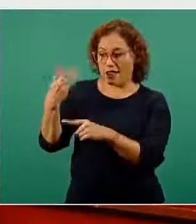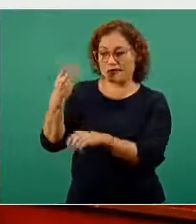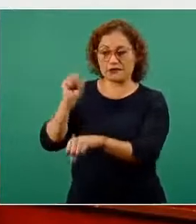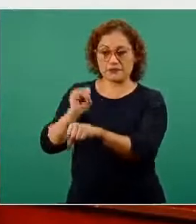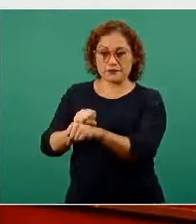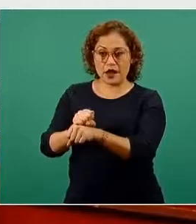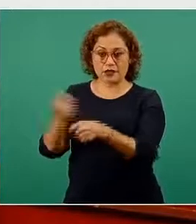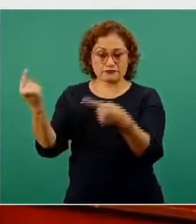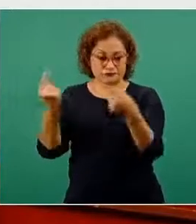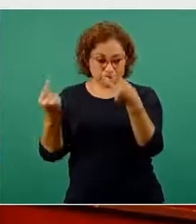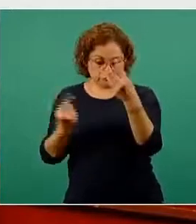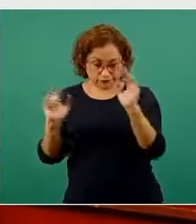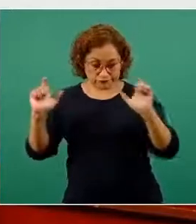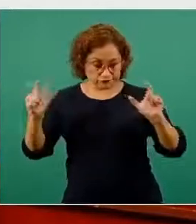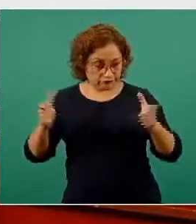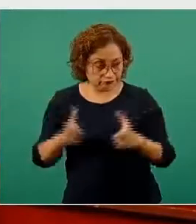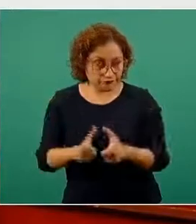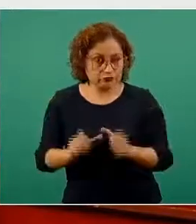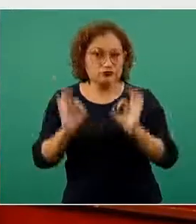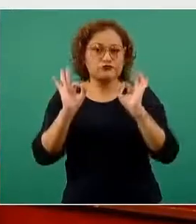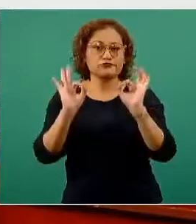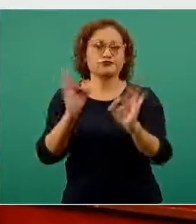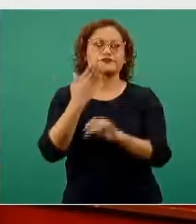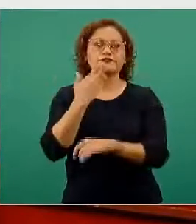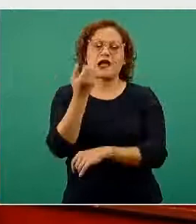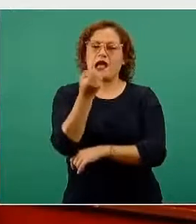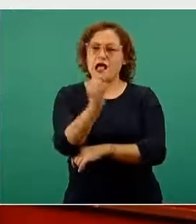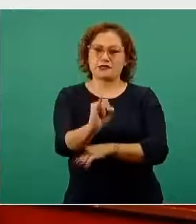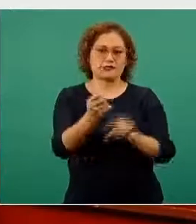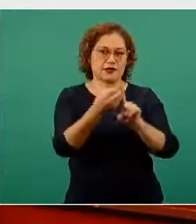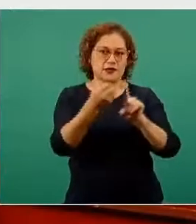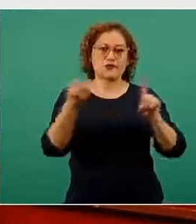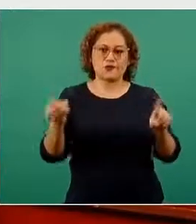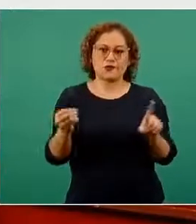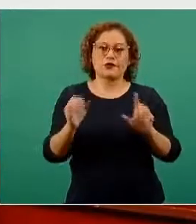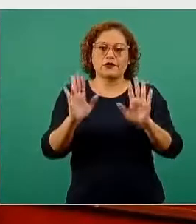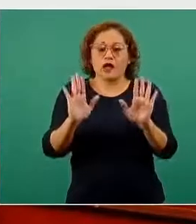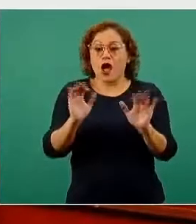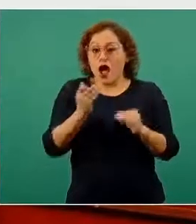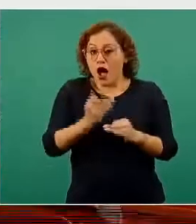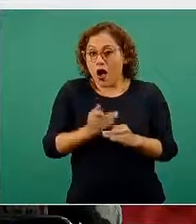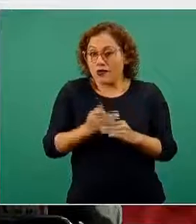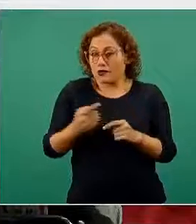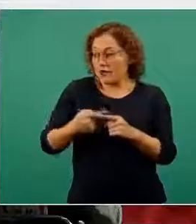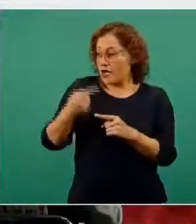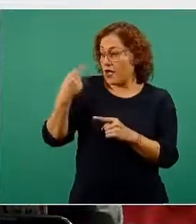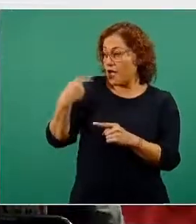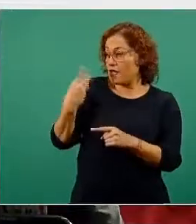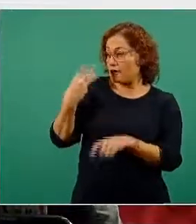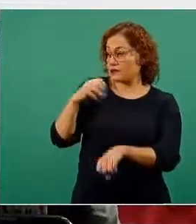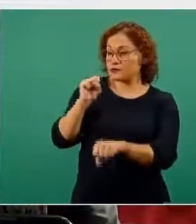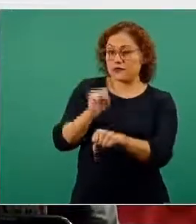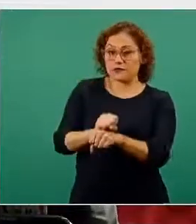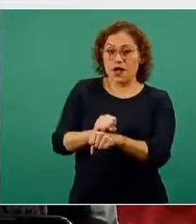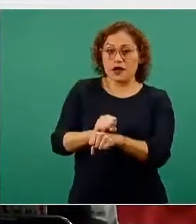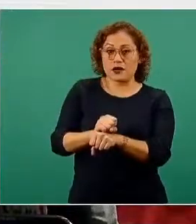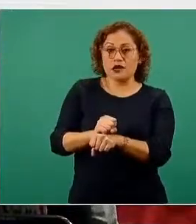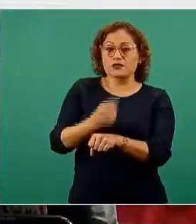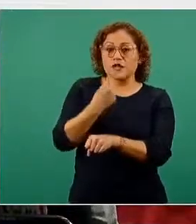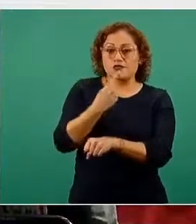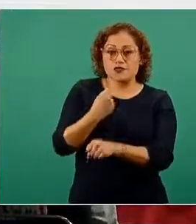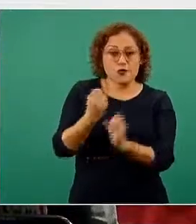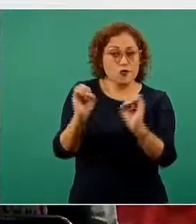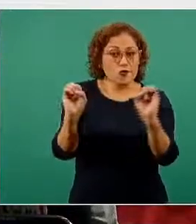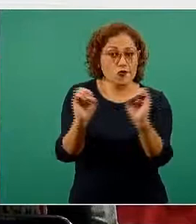ya más de 3 meses en que no hay semáforo rojo, entonces eso es importante. Y ese es el